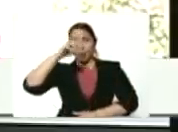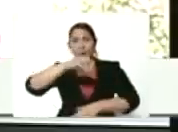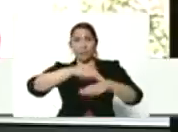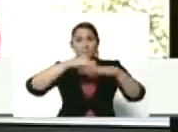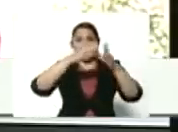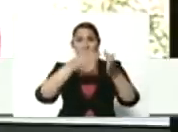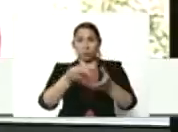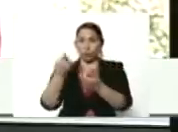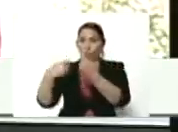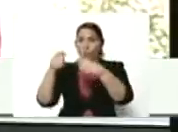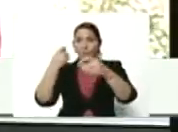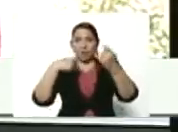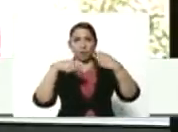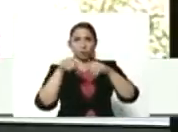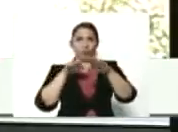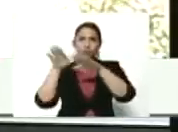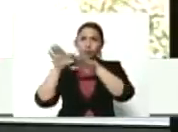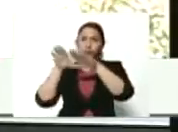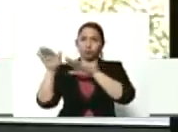Exterior,